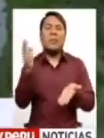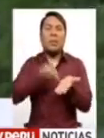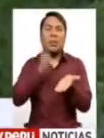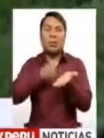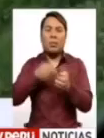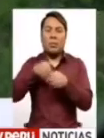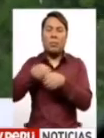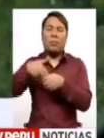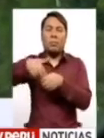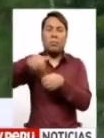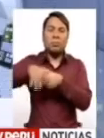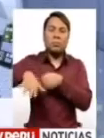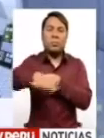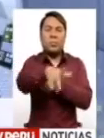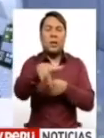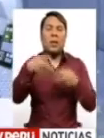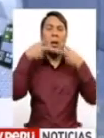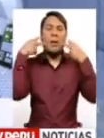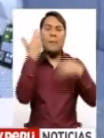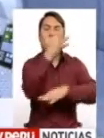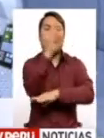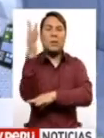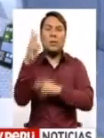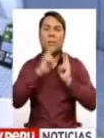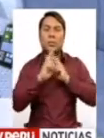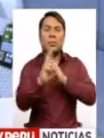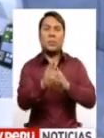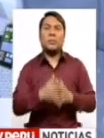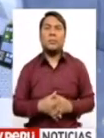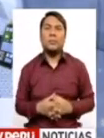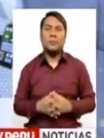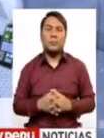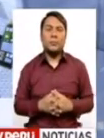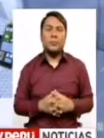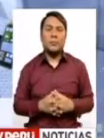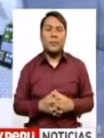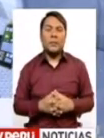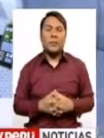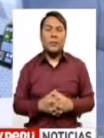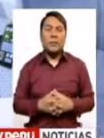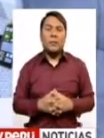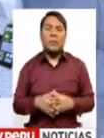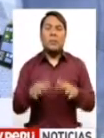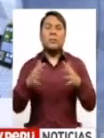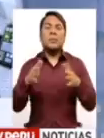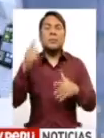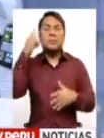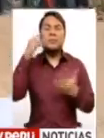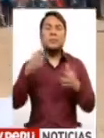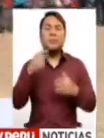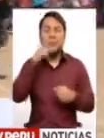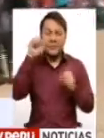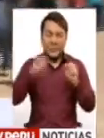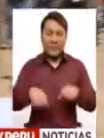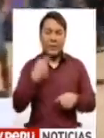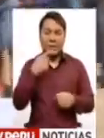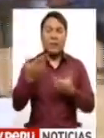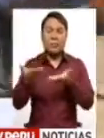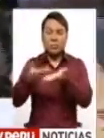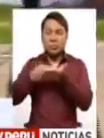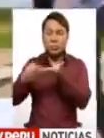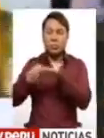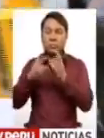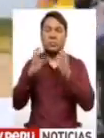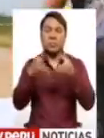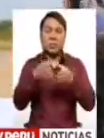en la Amazonía. Nosotros aquí en Lima lo vamos a esperar, creemos en el diálogo. La reunión entre los